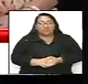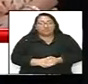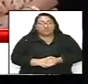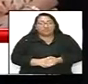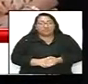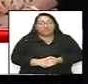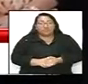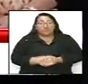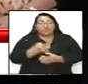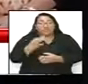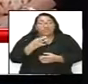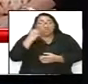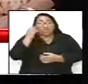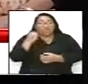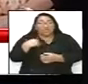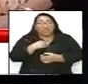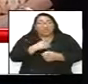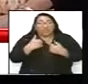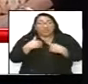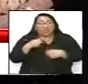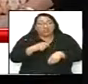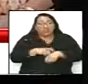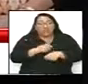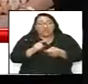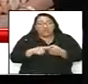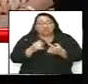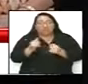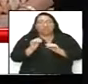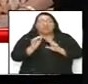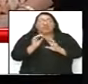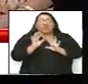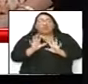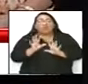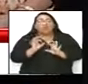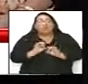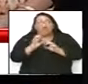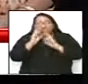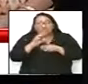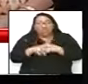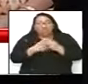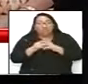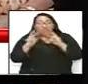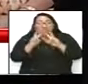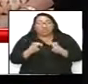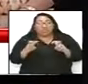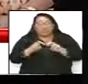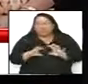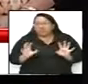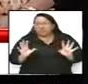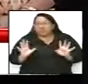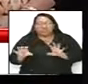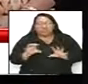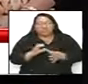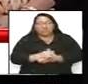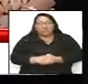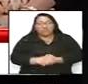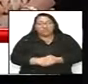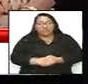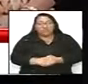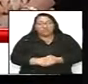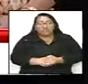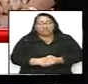Mira, la posición que tenemos en este momento es esa. O sea, el máximo respeto a todas las investigaciones que se tengan que hacer, que se